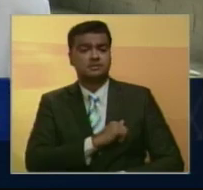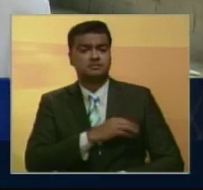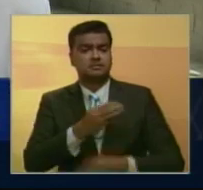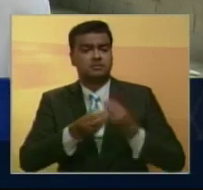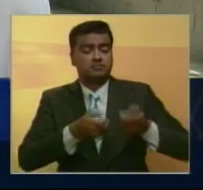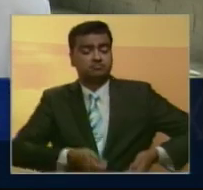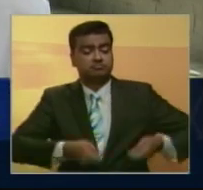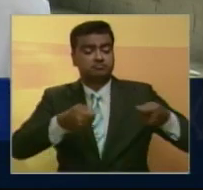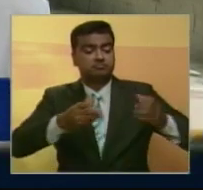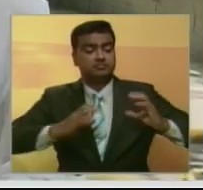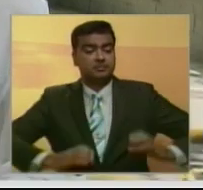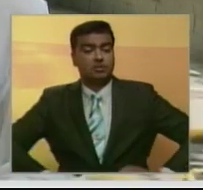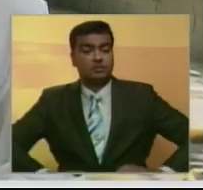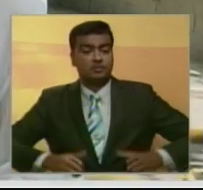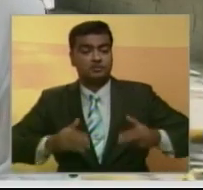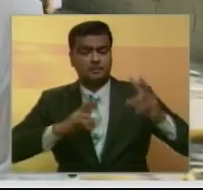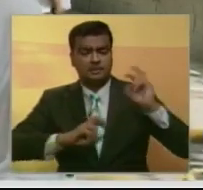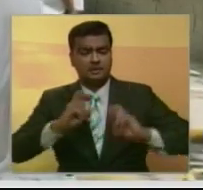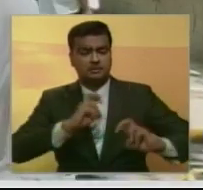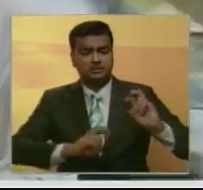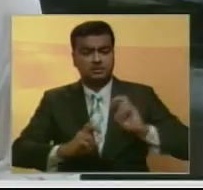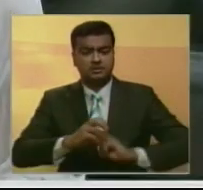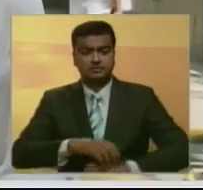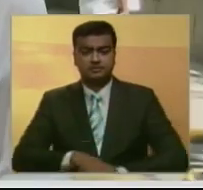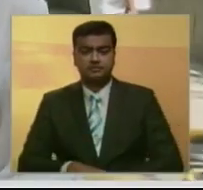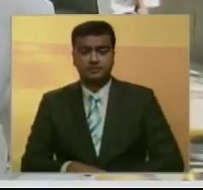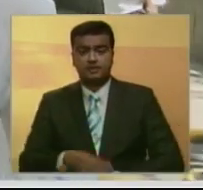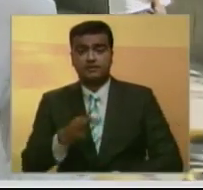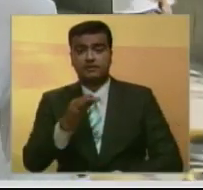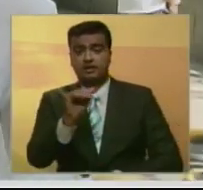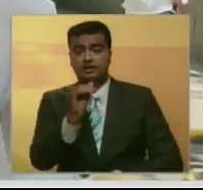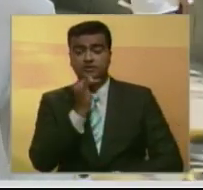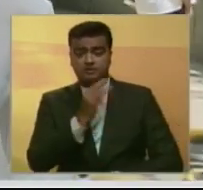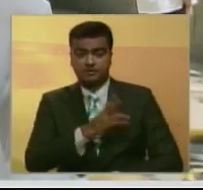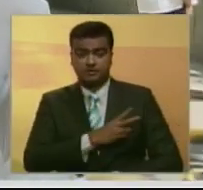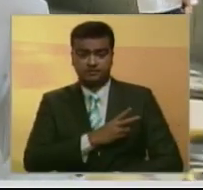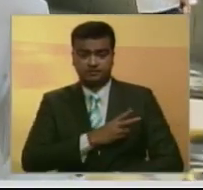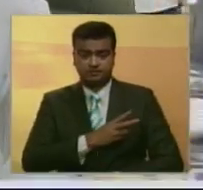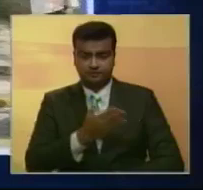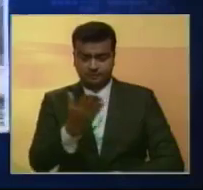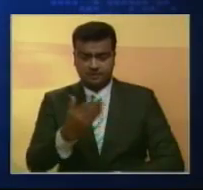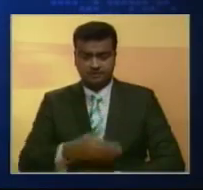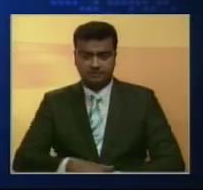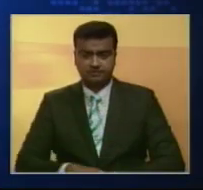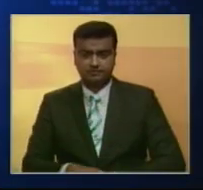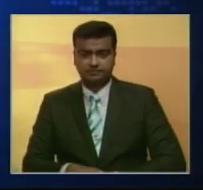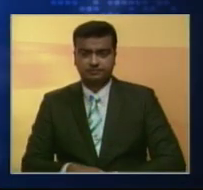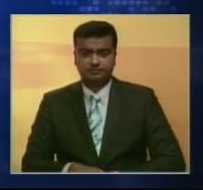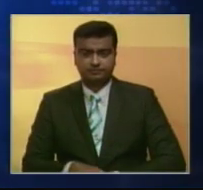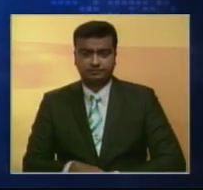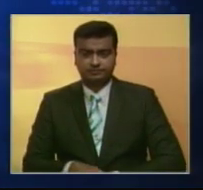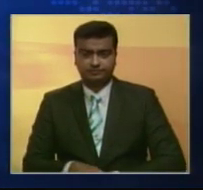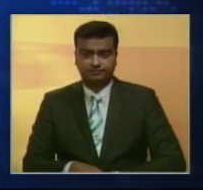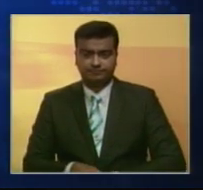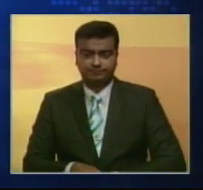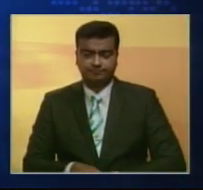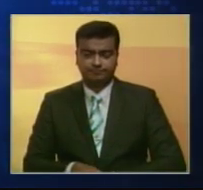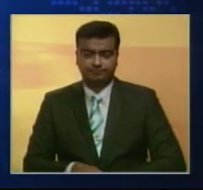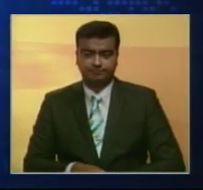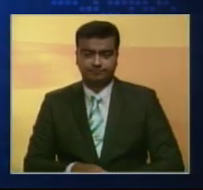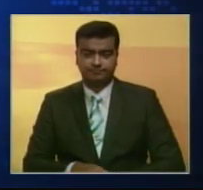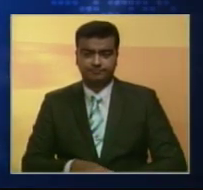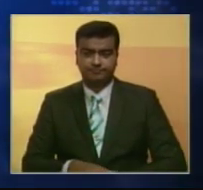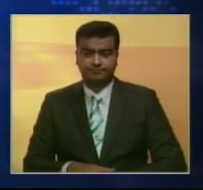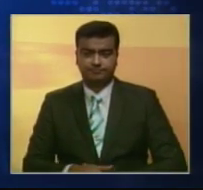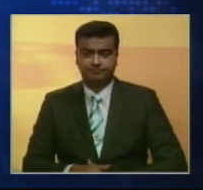el levantamiento del cadáver para iniciar las investigaciones. Es el reporte que tenemos a esta hora desde la morgue de Bellomonte. Ustedes continúen con más de la emisión meridiana